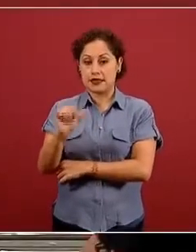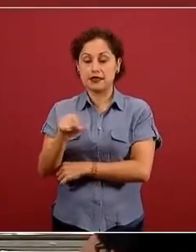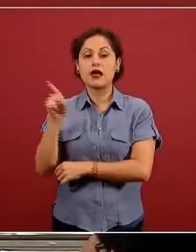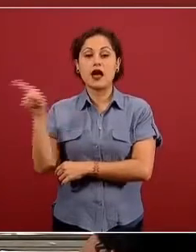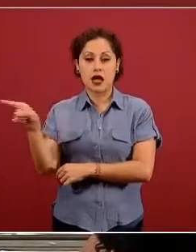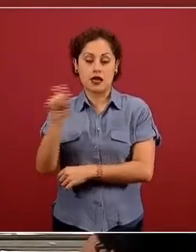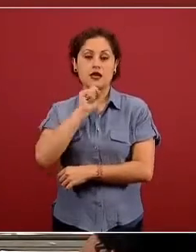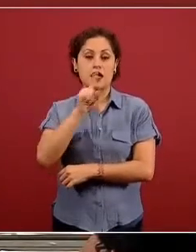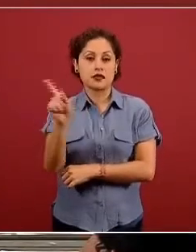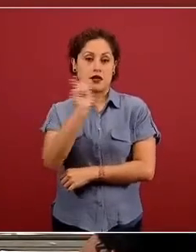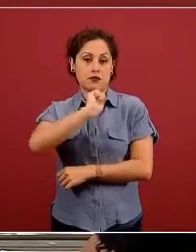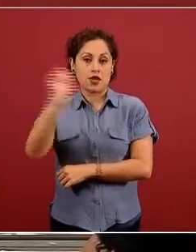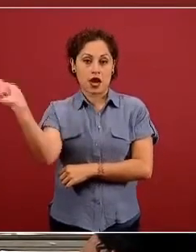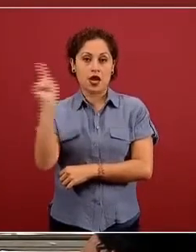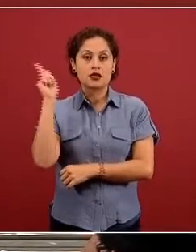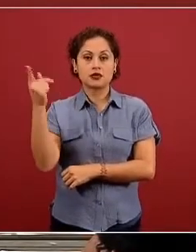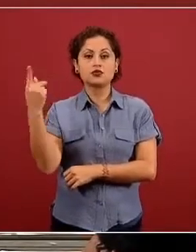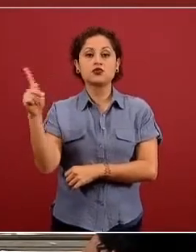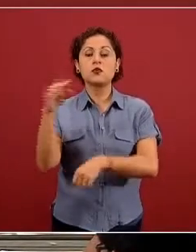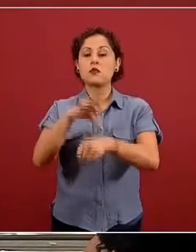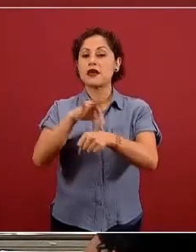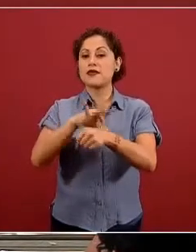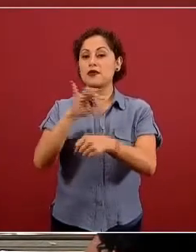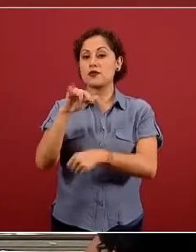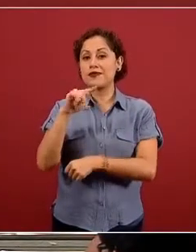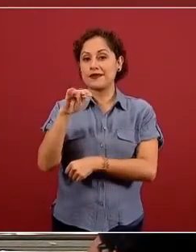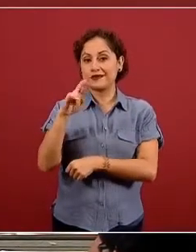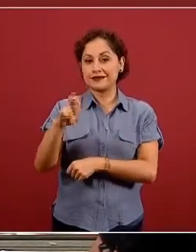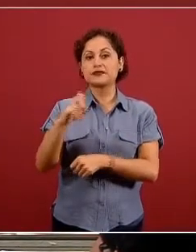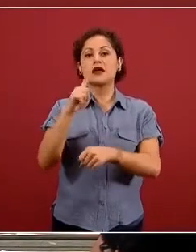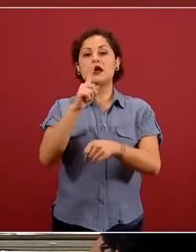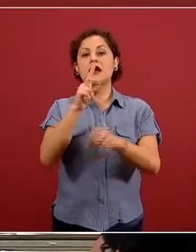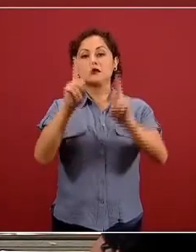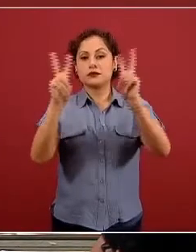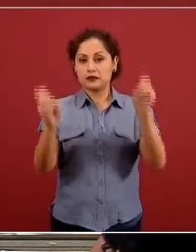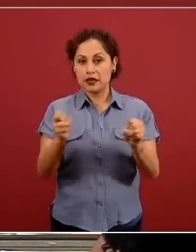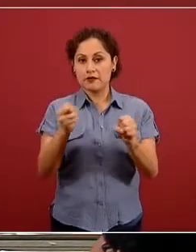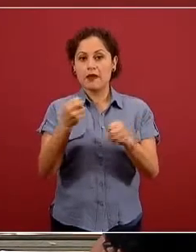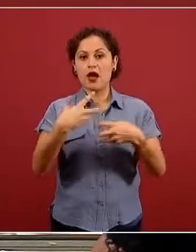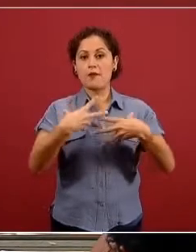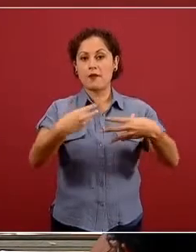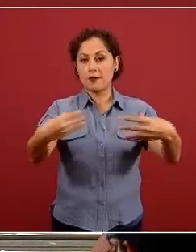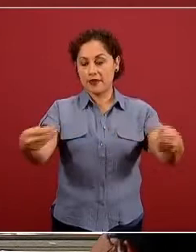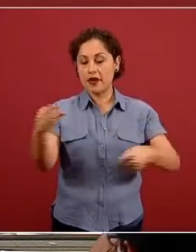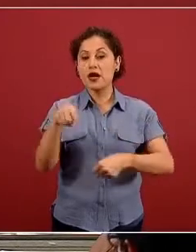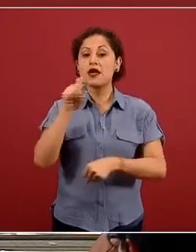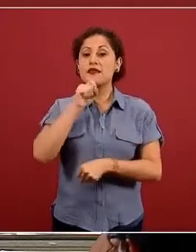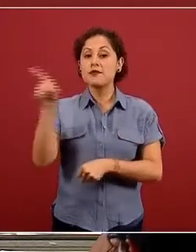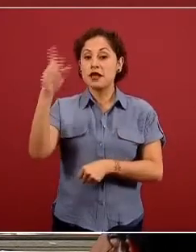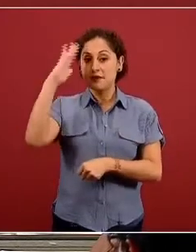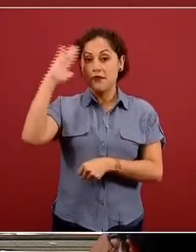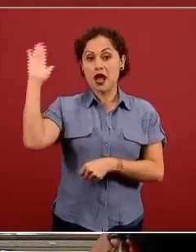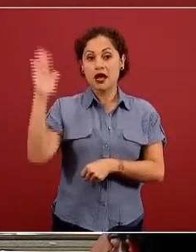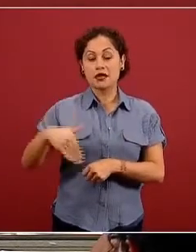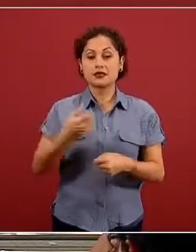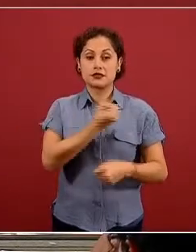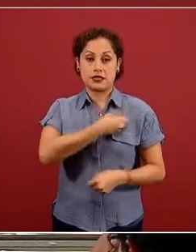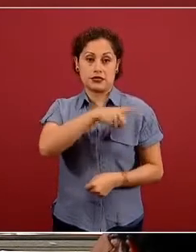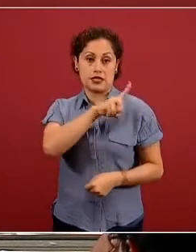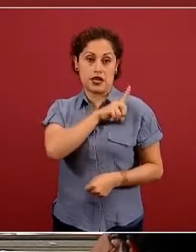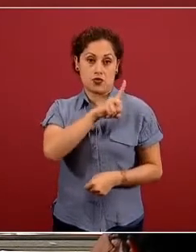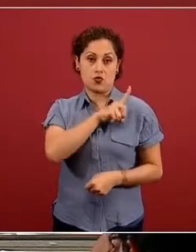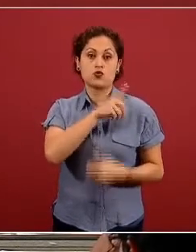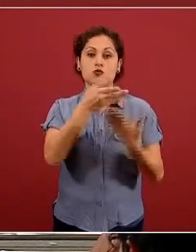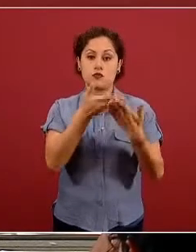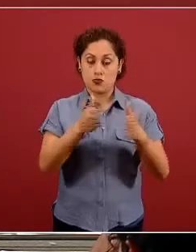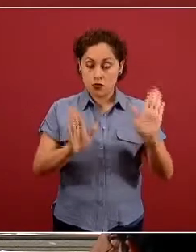enfermedades infecciosas. Ella es médico internista, es infectóloga y además es maestra en salud pública y por esa razón